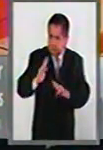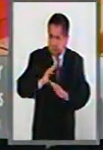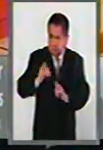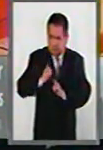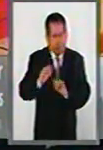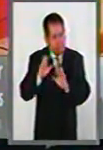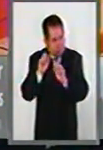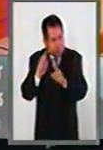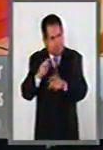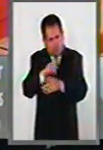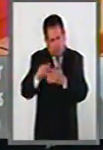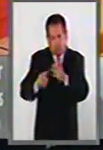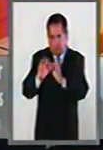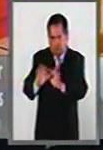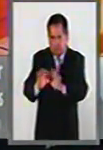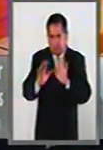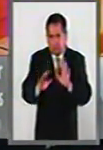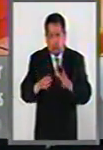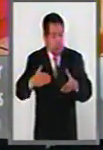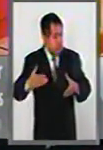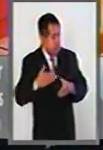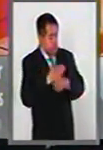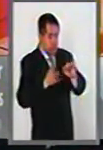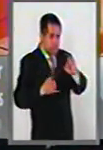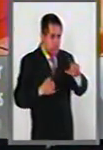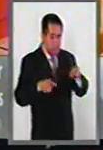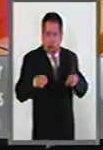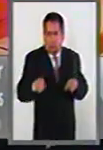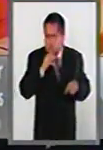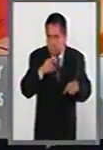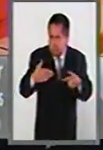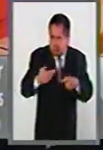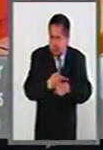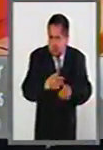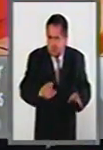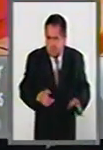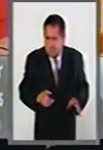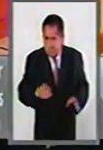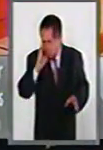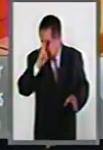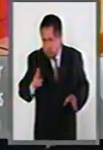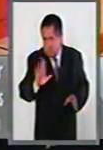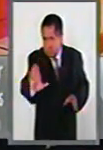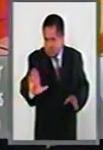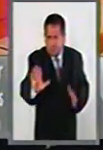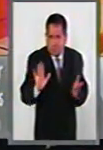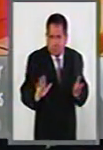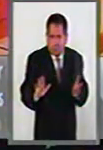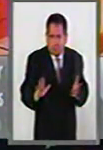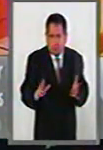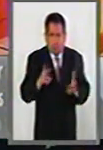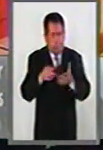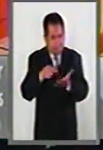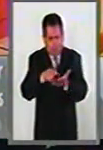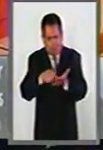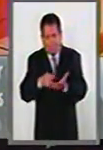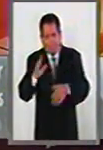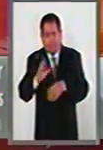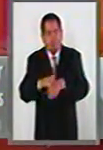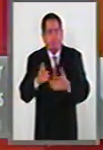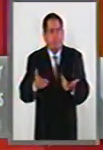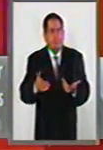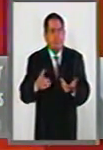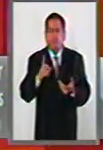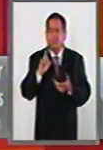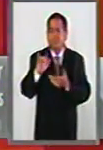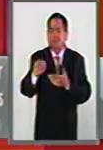que incluyen a civiles no están comprendidos por el fuero militar, están prohibidos. Este dictamen va más allá de la